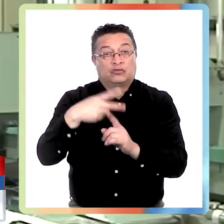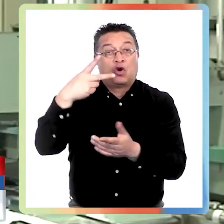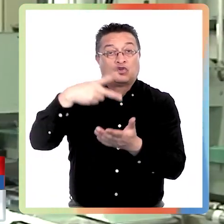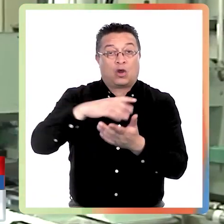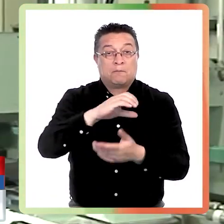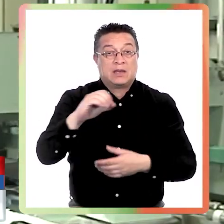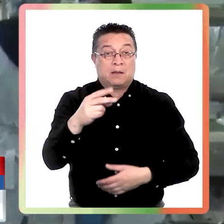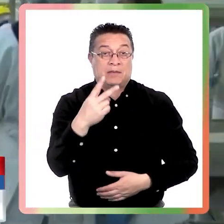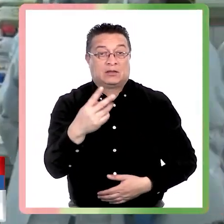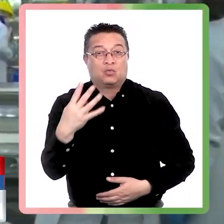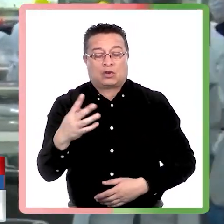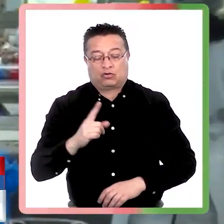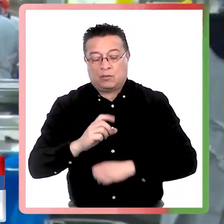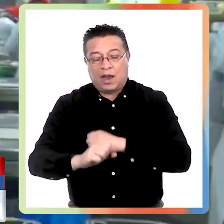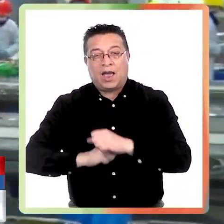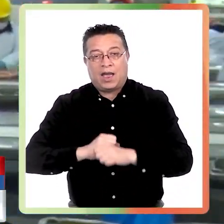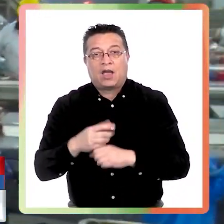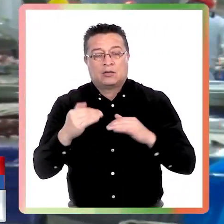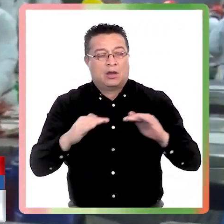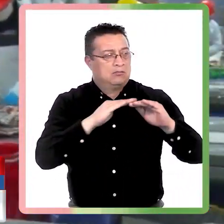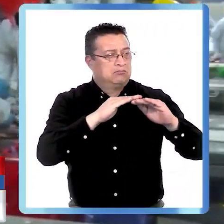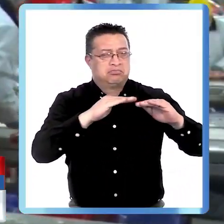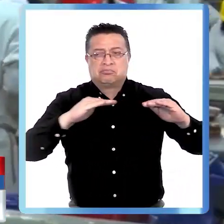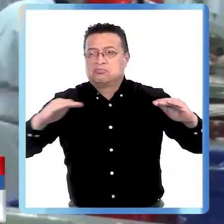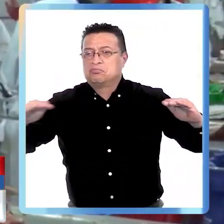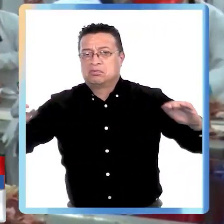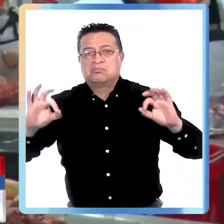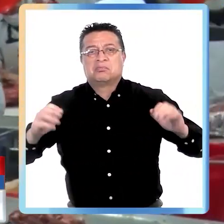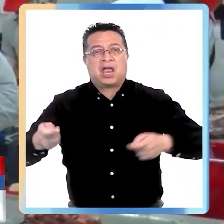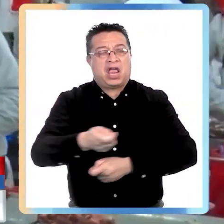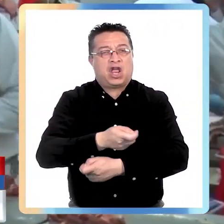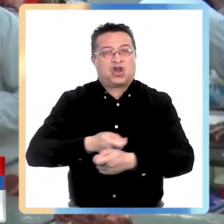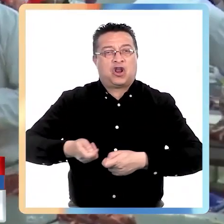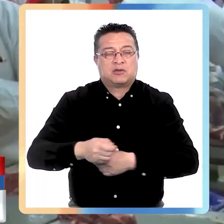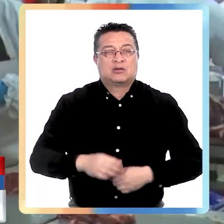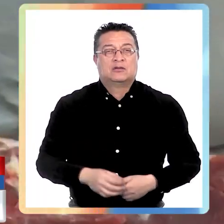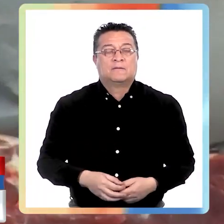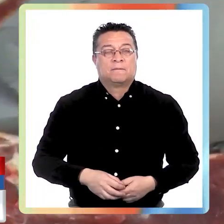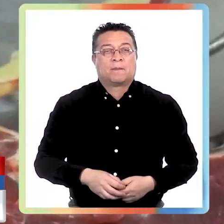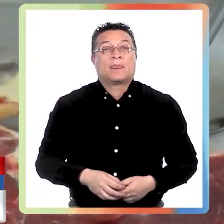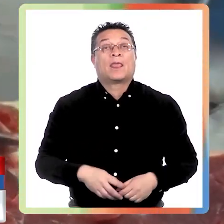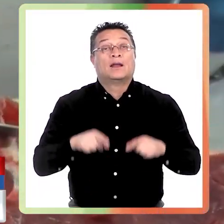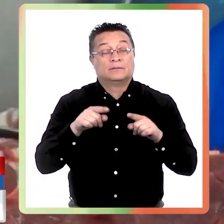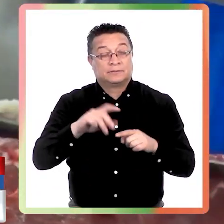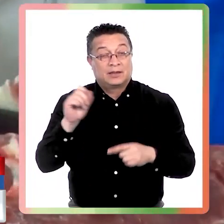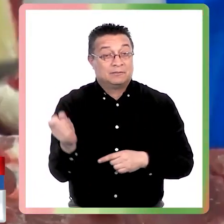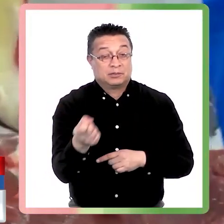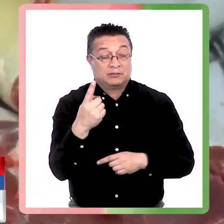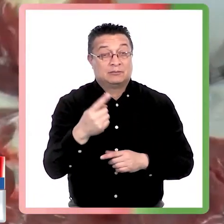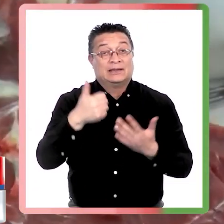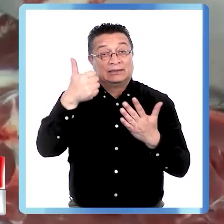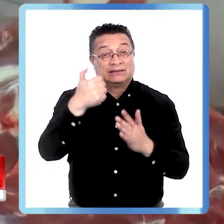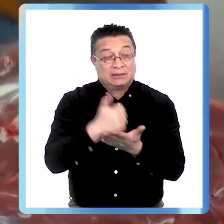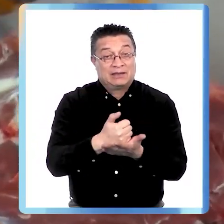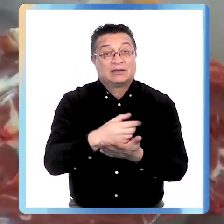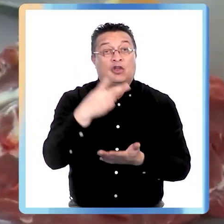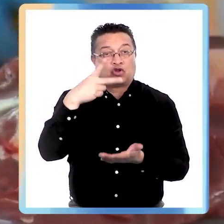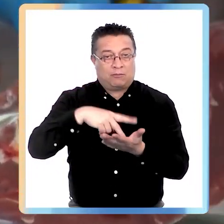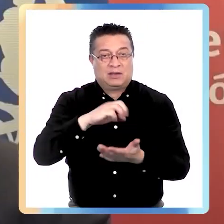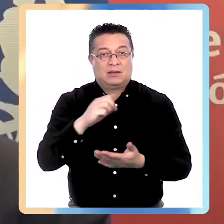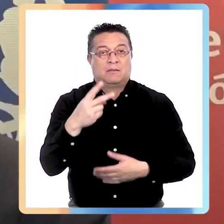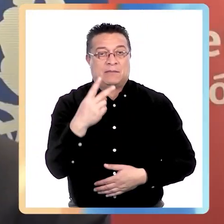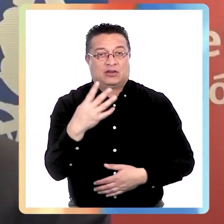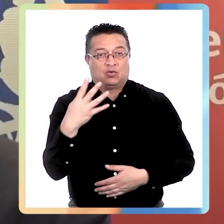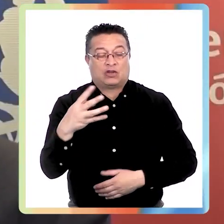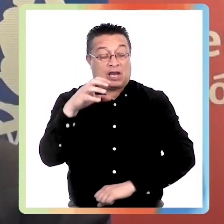y señaló que en 2024 será el año de la estabilización económica. Este reporte representa el primer semestre del año